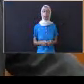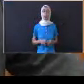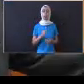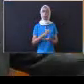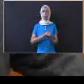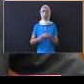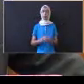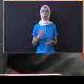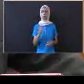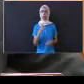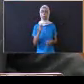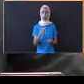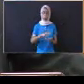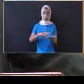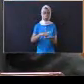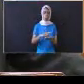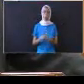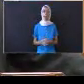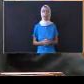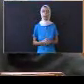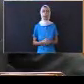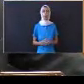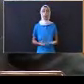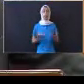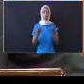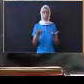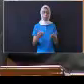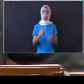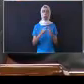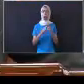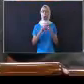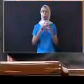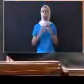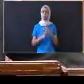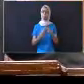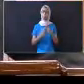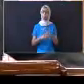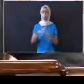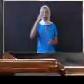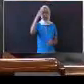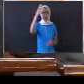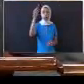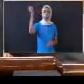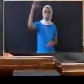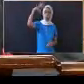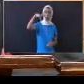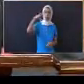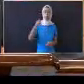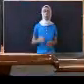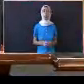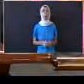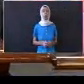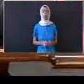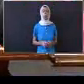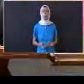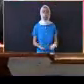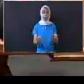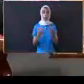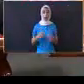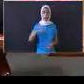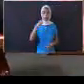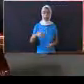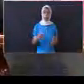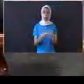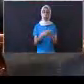primero dándote gracias Señor por la bendición que nos has dado de estar acá con nosotros, de sentir tu presencia, de que